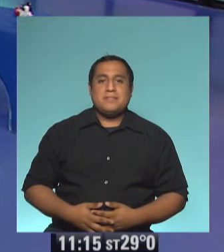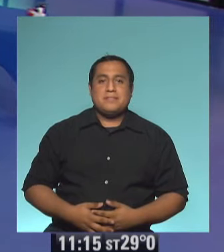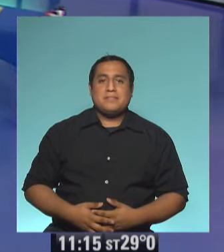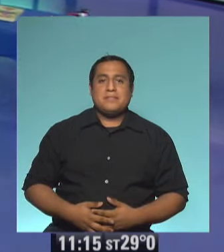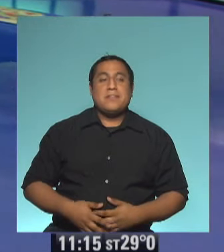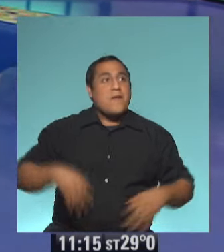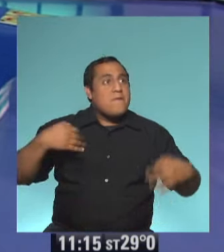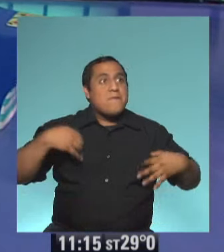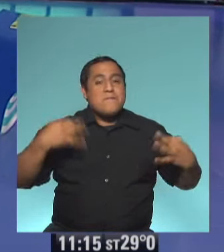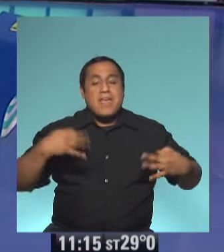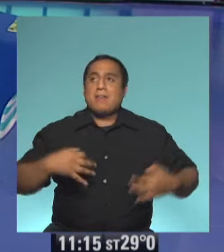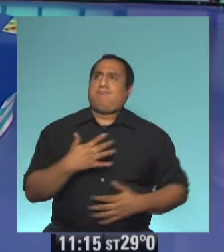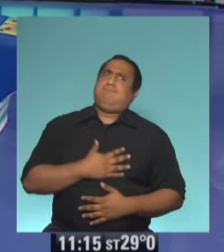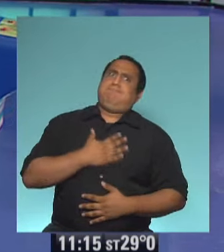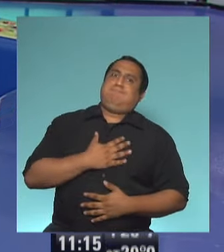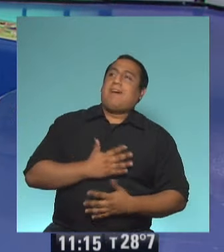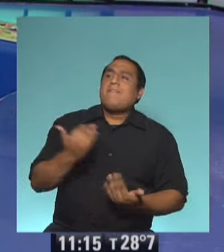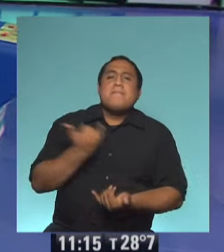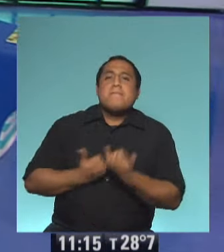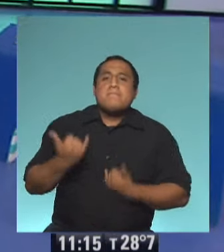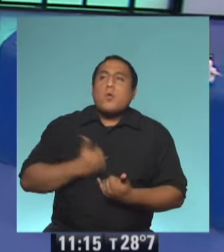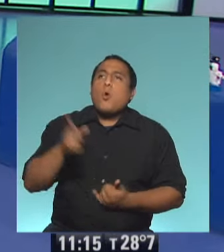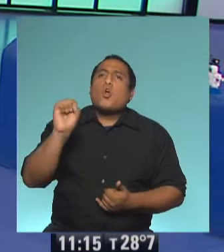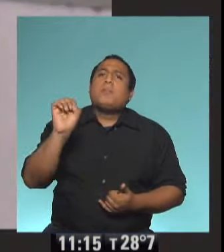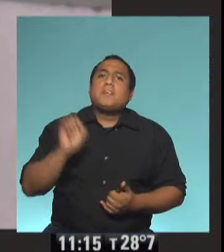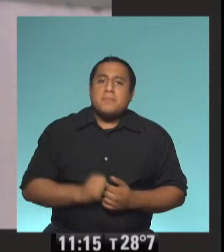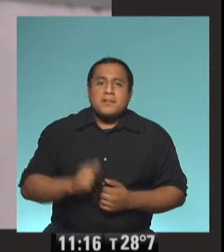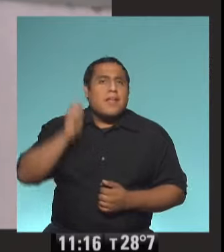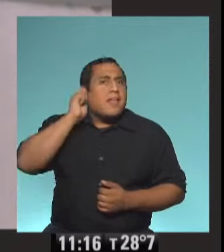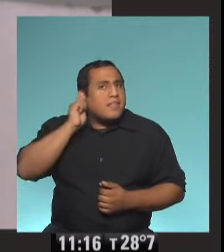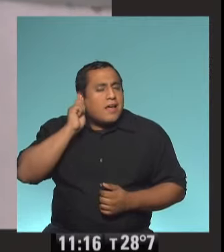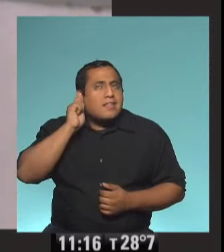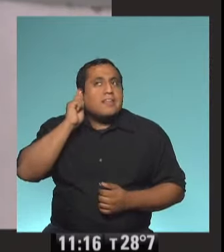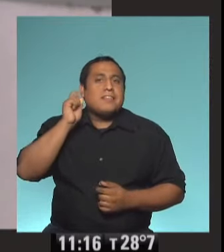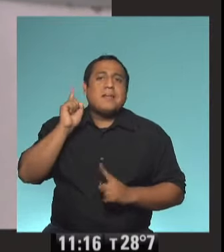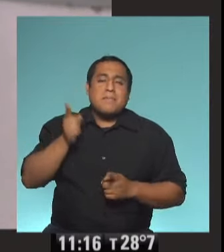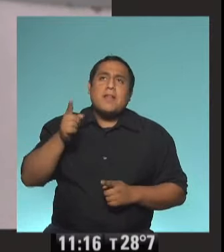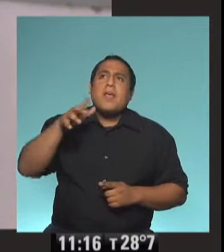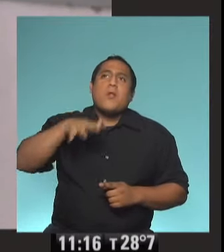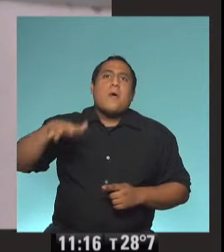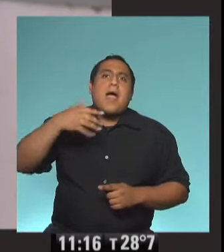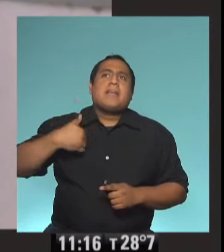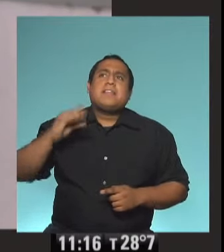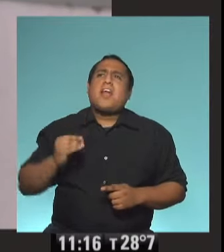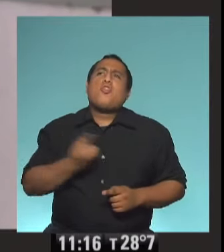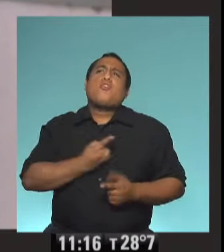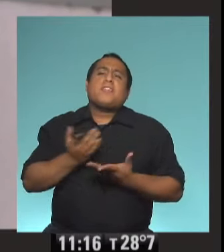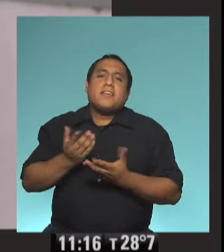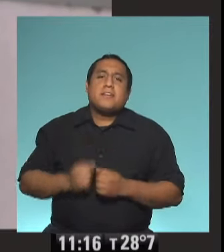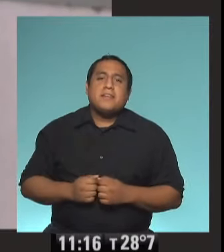Estoy bien. Me alegro mucho. ¿Nos querés contar cómo te llamás, cuántos años tenés y en qué parte de la Argentina estás?